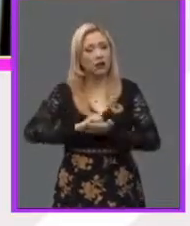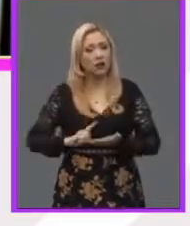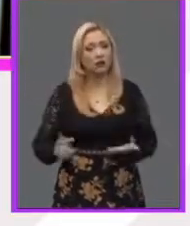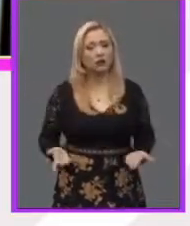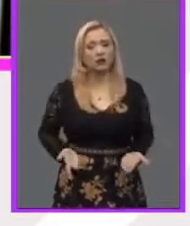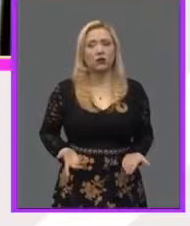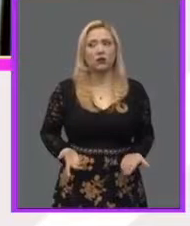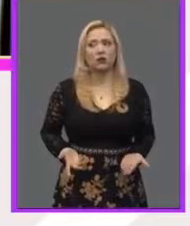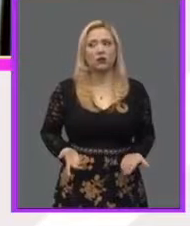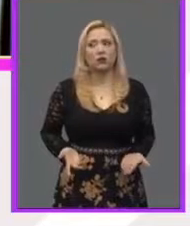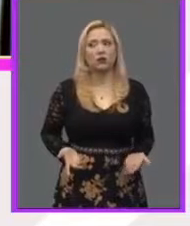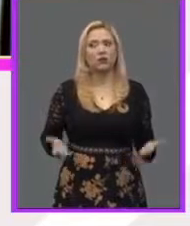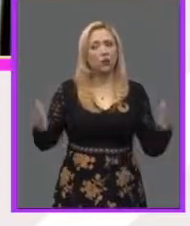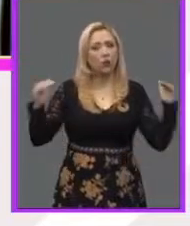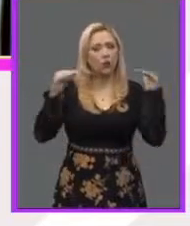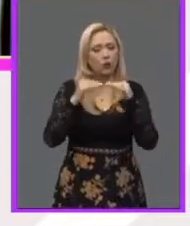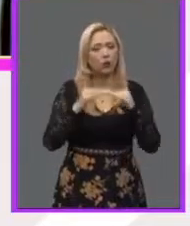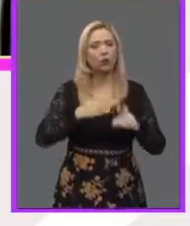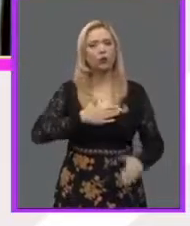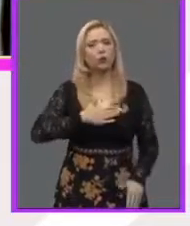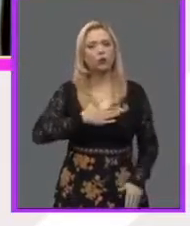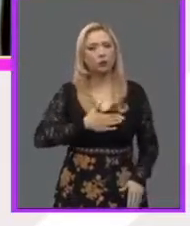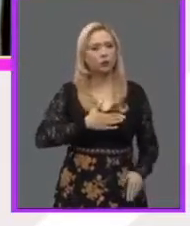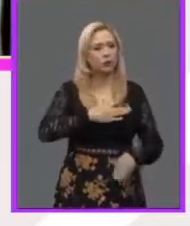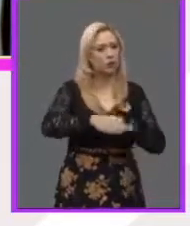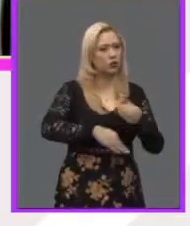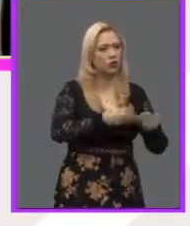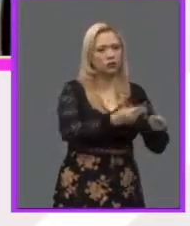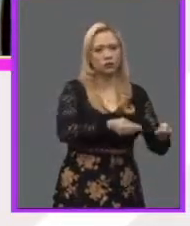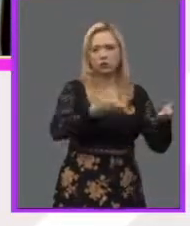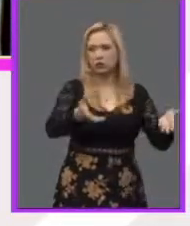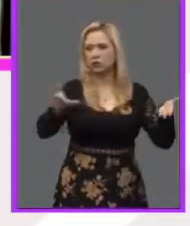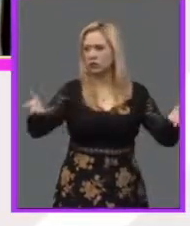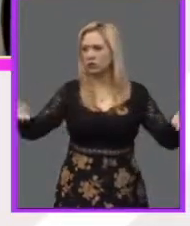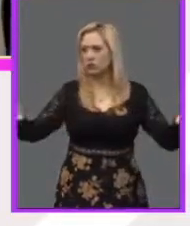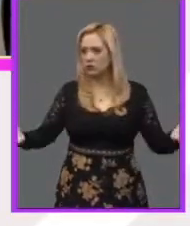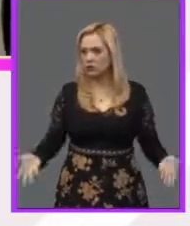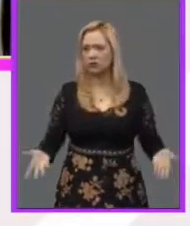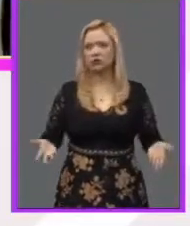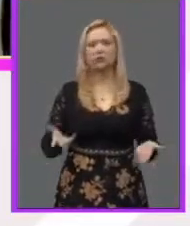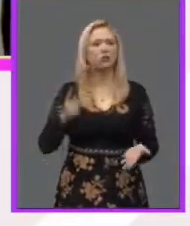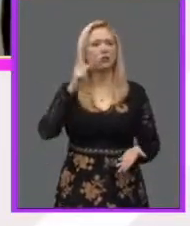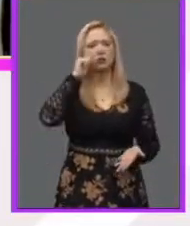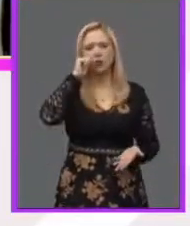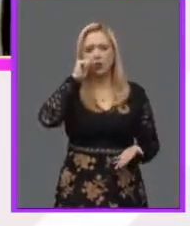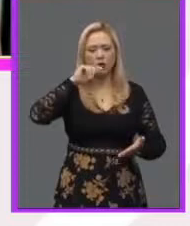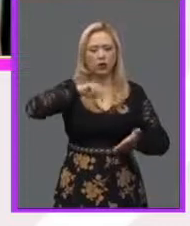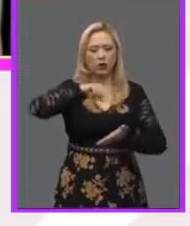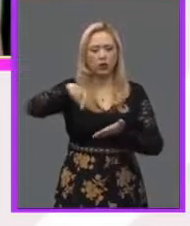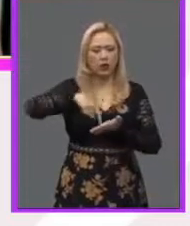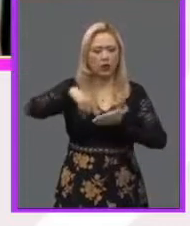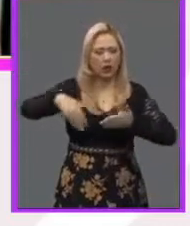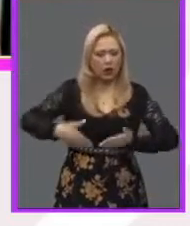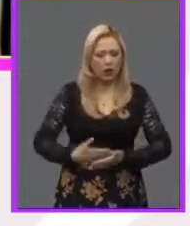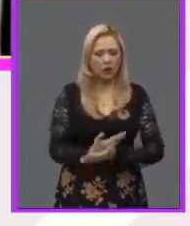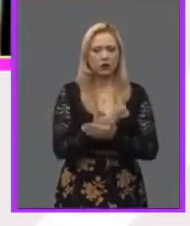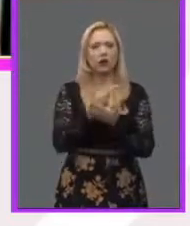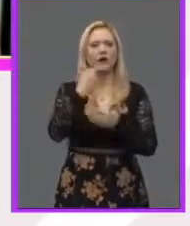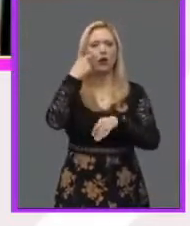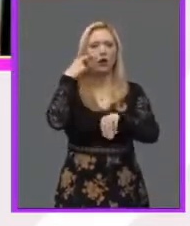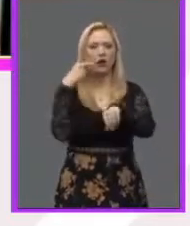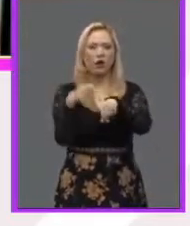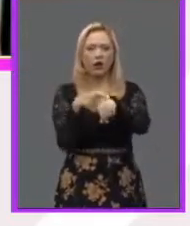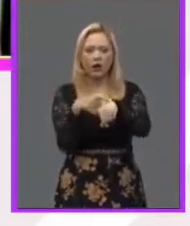Entonces, que haya un acceso pues equitativo a la vivienda sin importar nacionalidad, origen étnico,